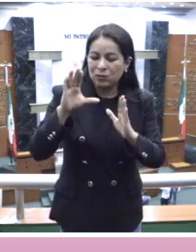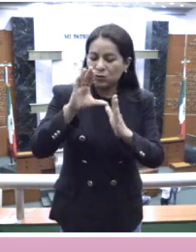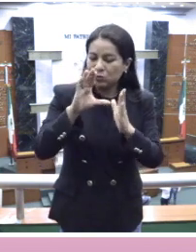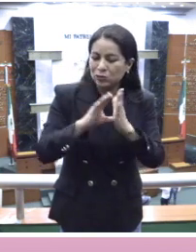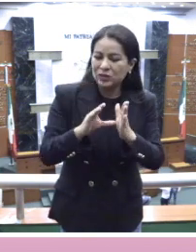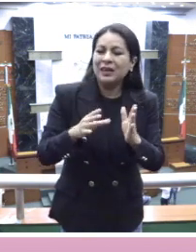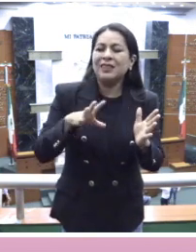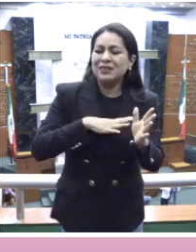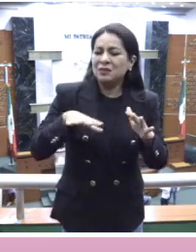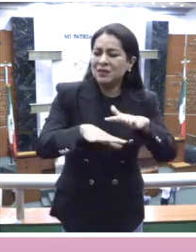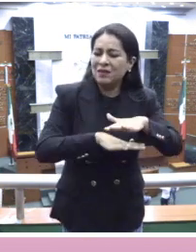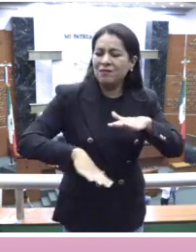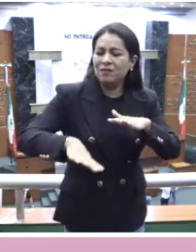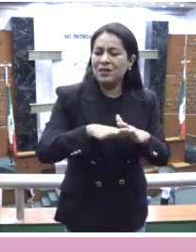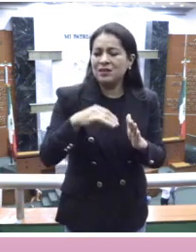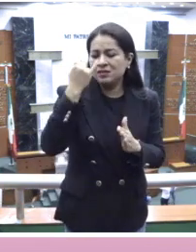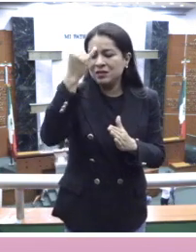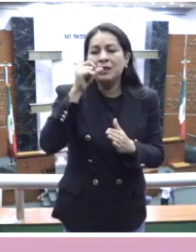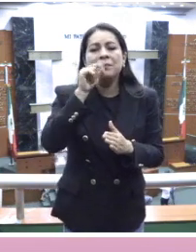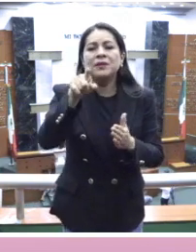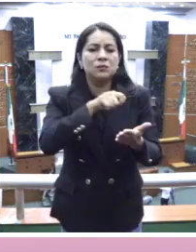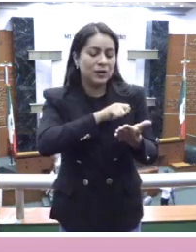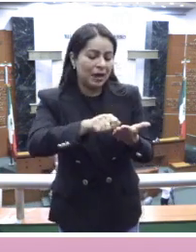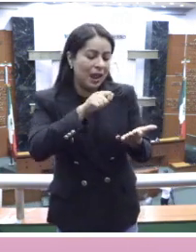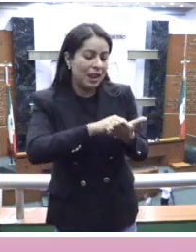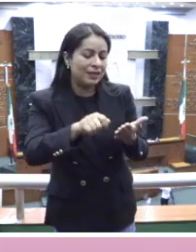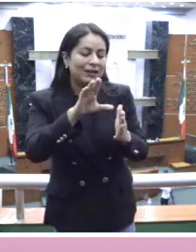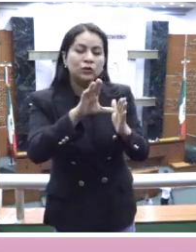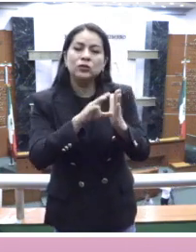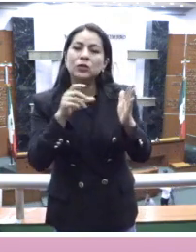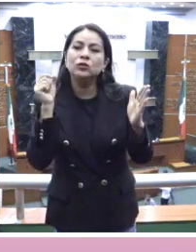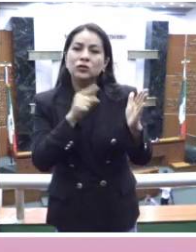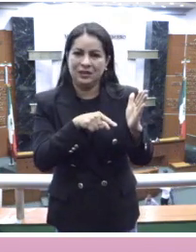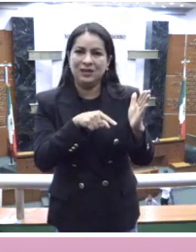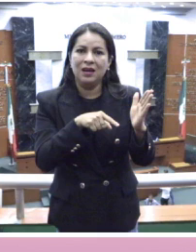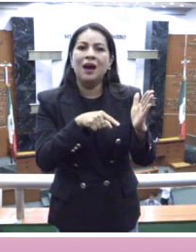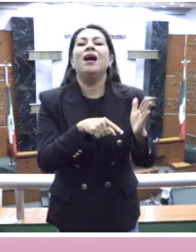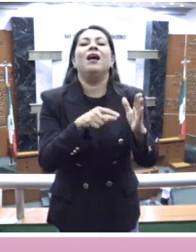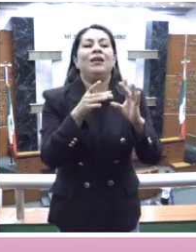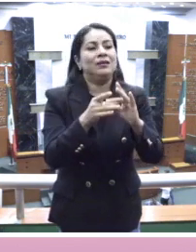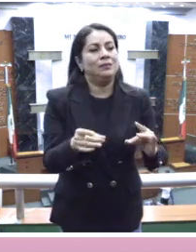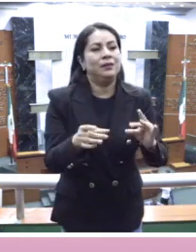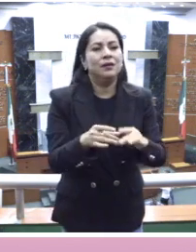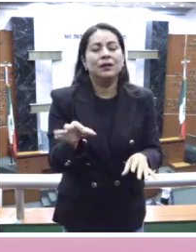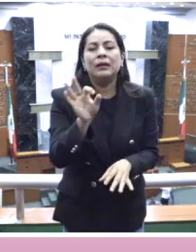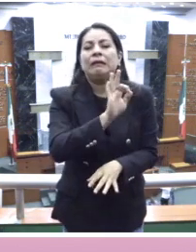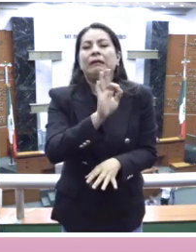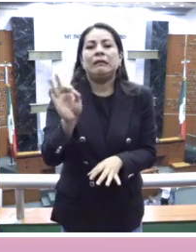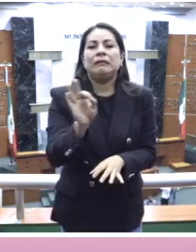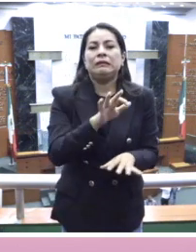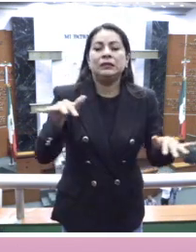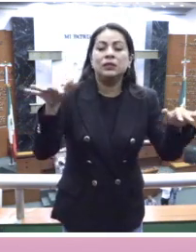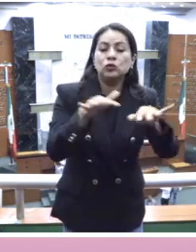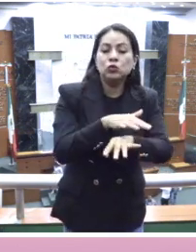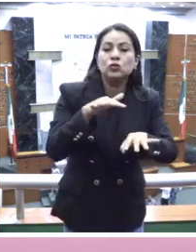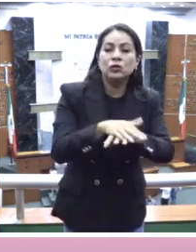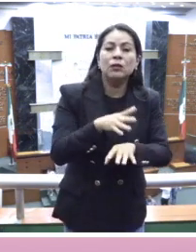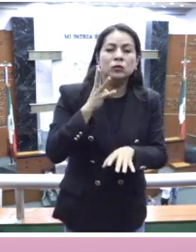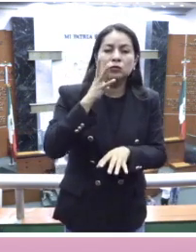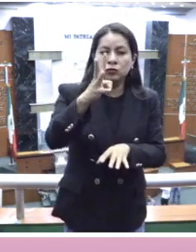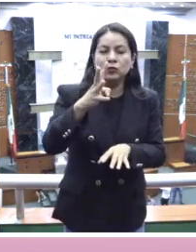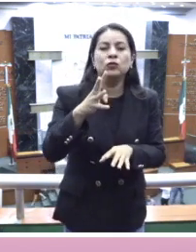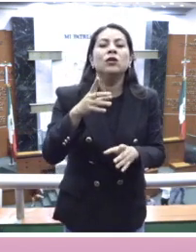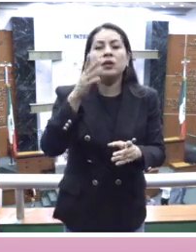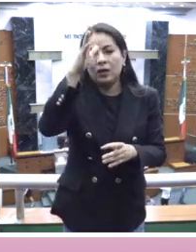base pragmática en el propio texto constitucional, al prever la posibilidad de su modificación conforme